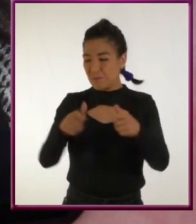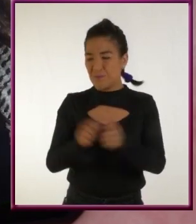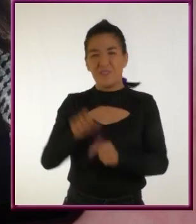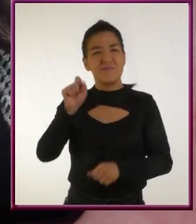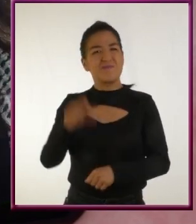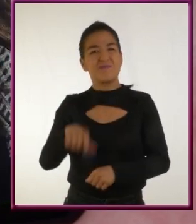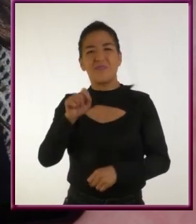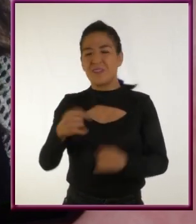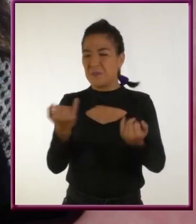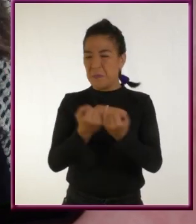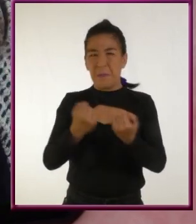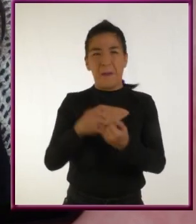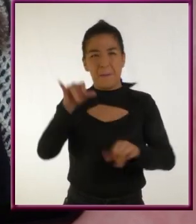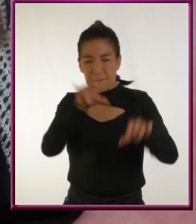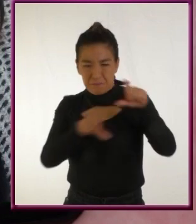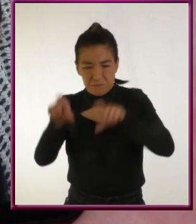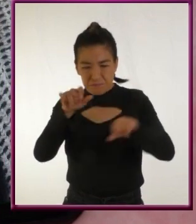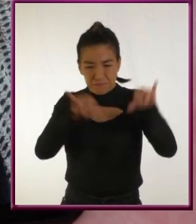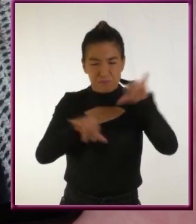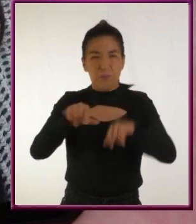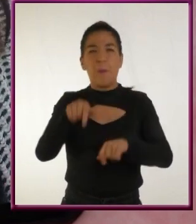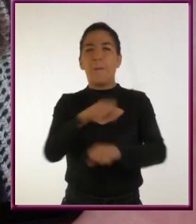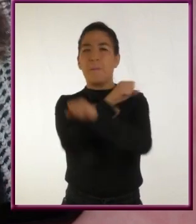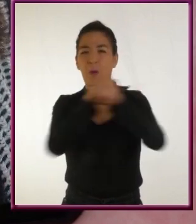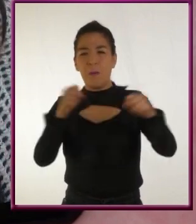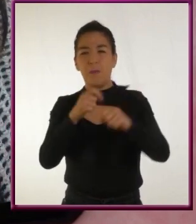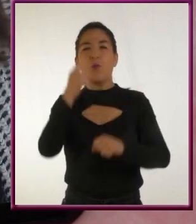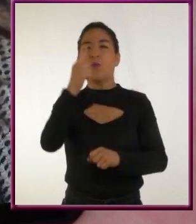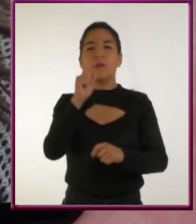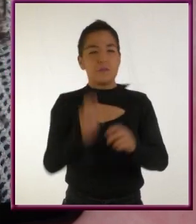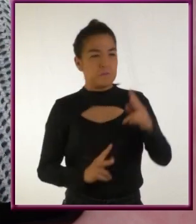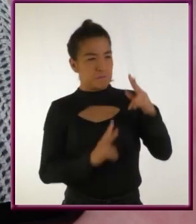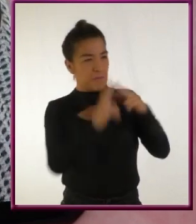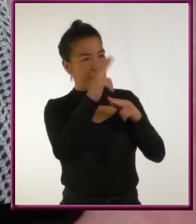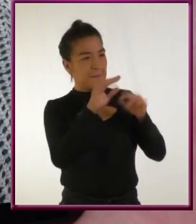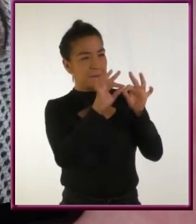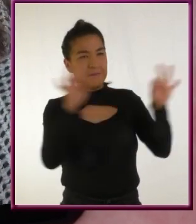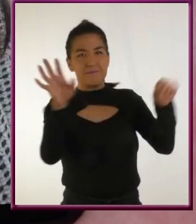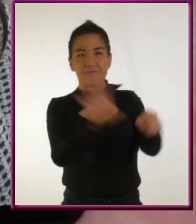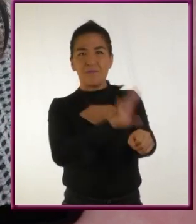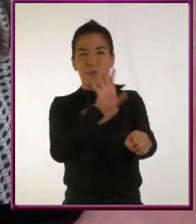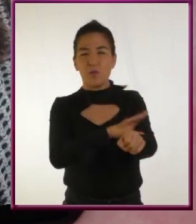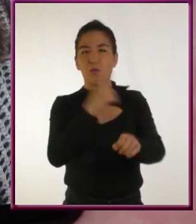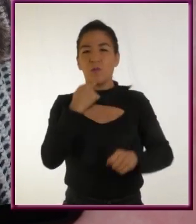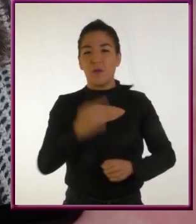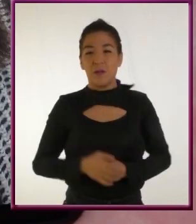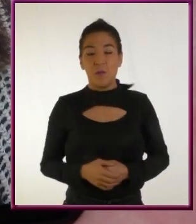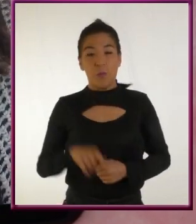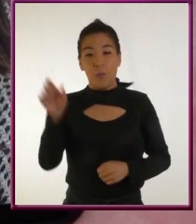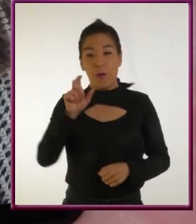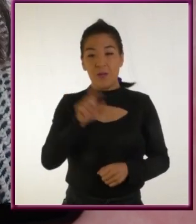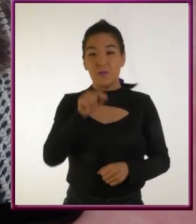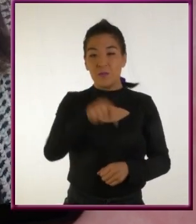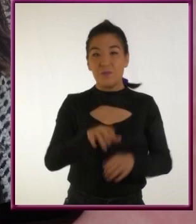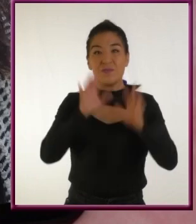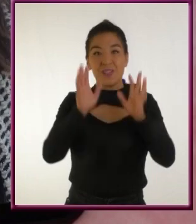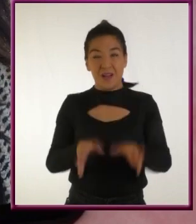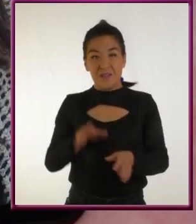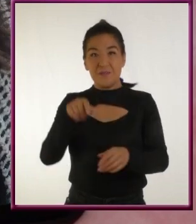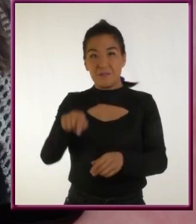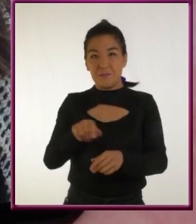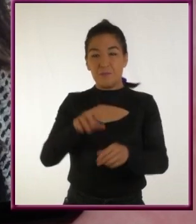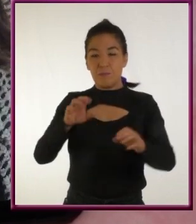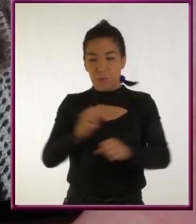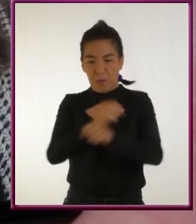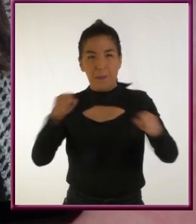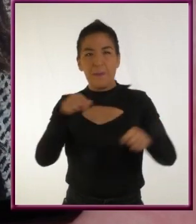Este grupo siempre fabrica el mismo tipo de bombas. Solo hay que recortar el alambre rojo. Pero al tomar la bomba se dieron cuenta